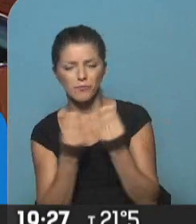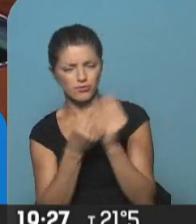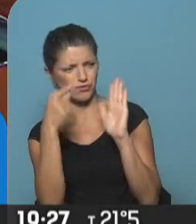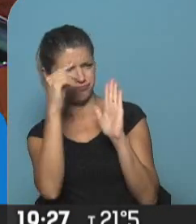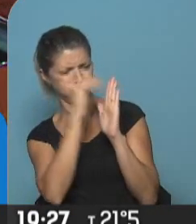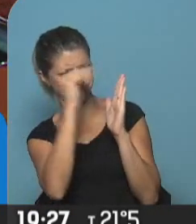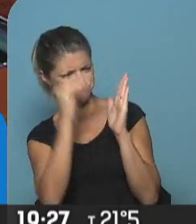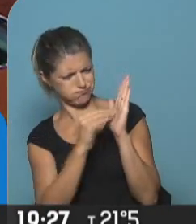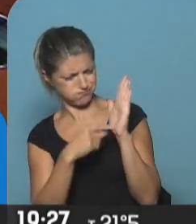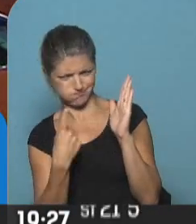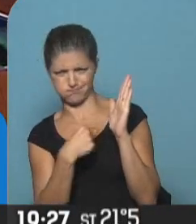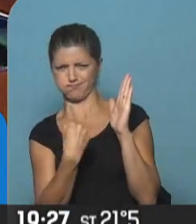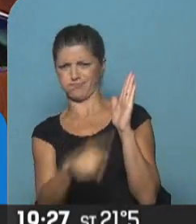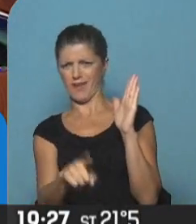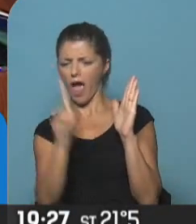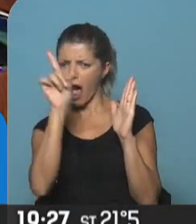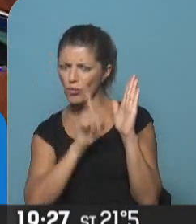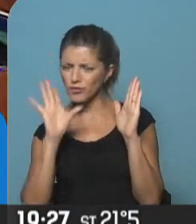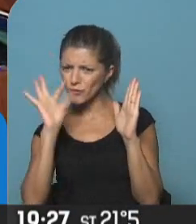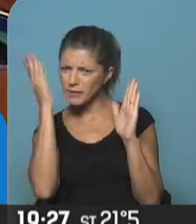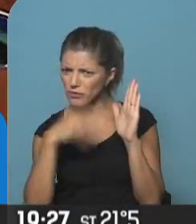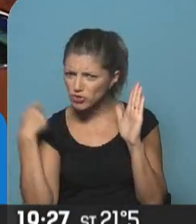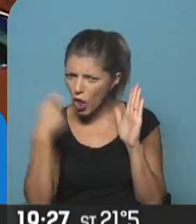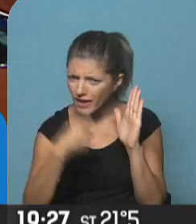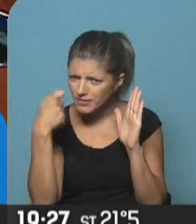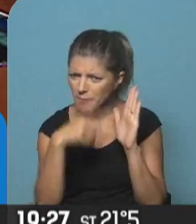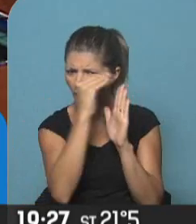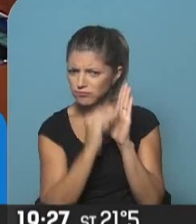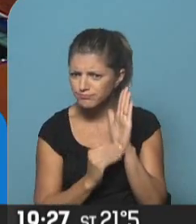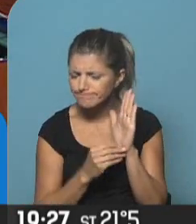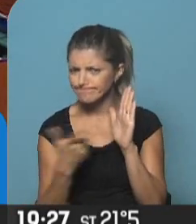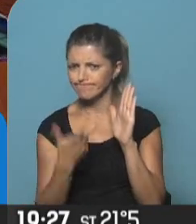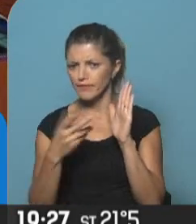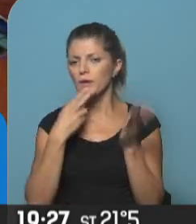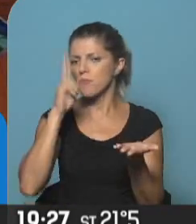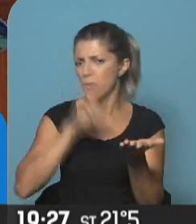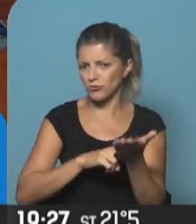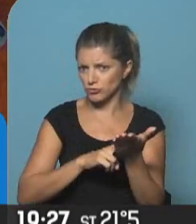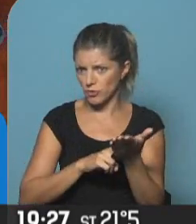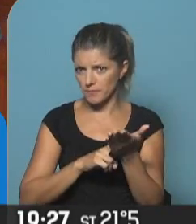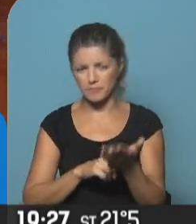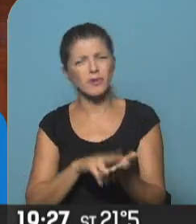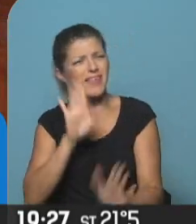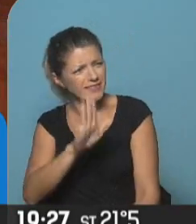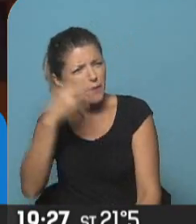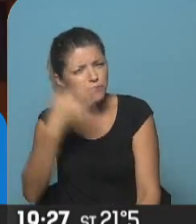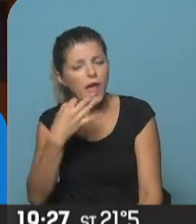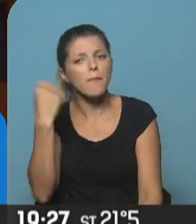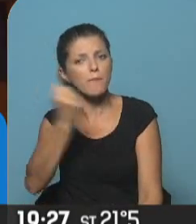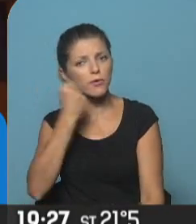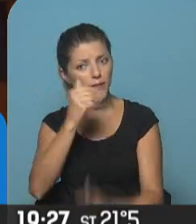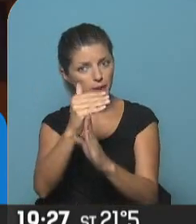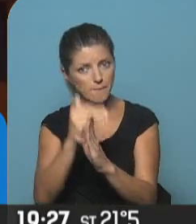algunas provincias al 50% de la carga de lo que se paga en la factura. ¿Es tanto? ¿Es realmente importante esa baja impositiva?